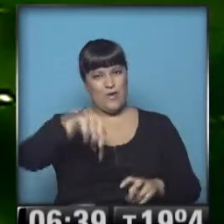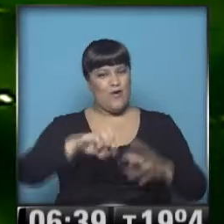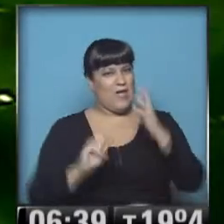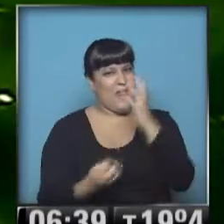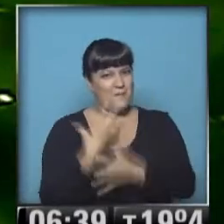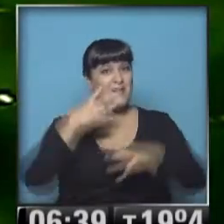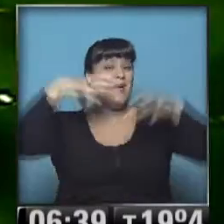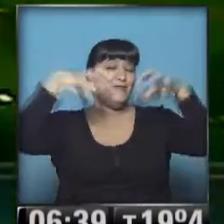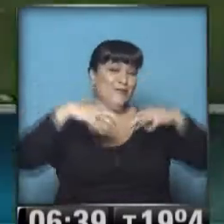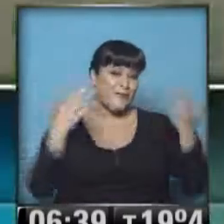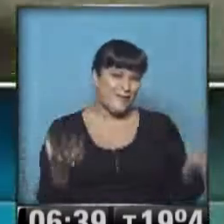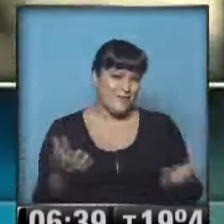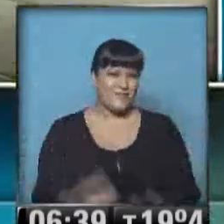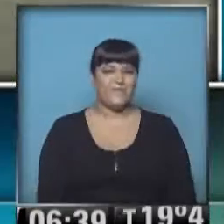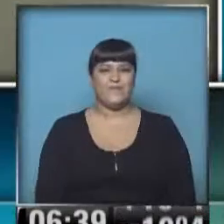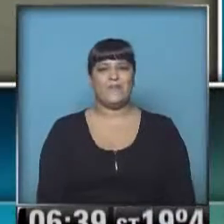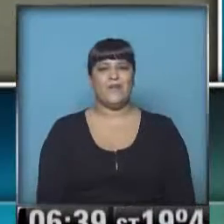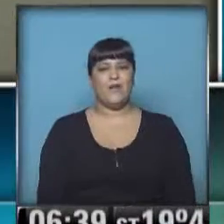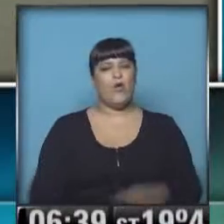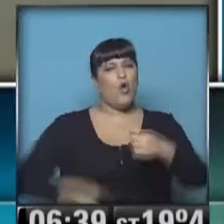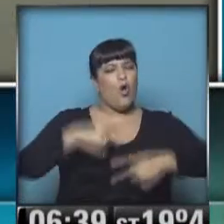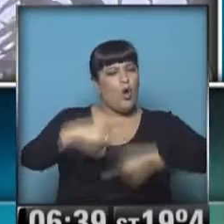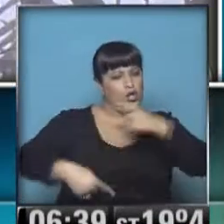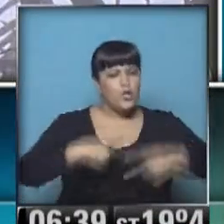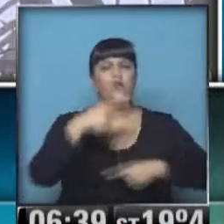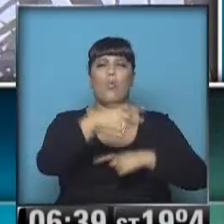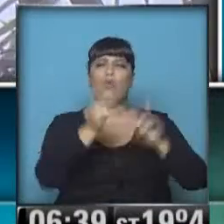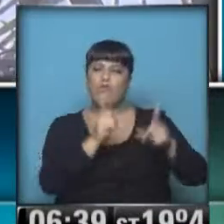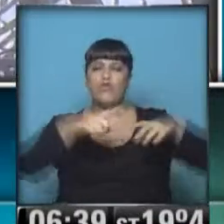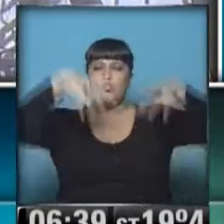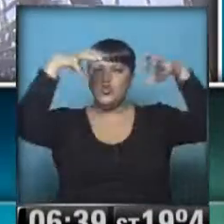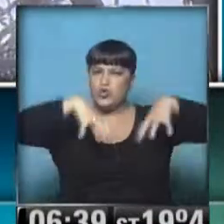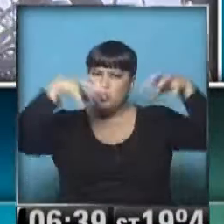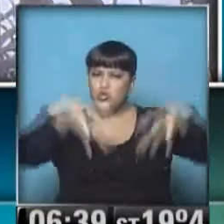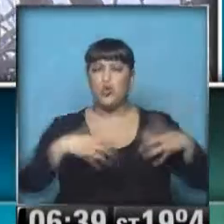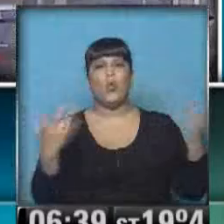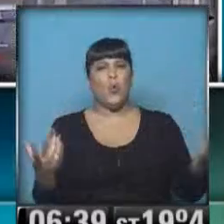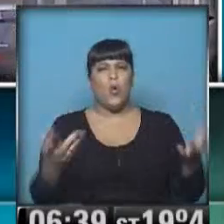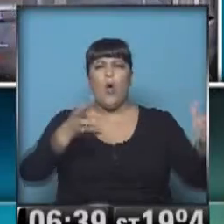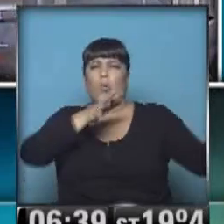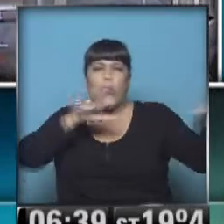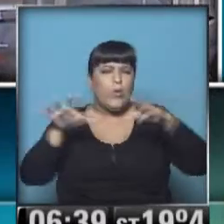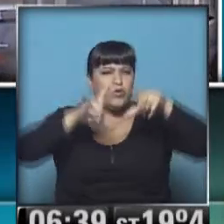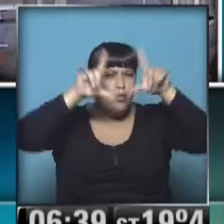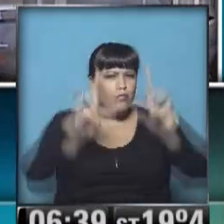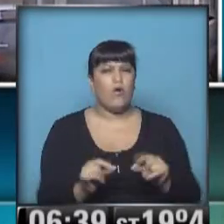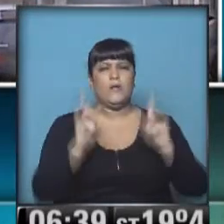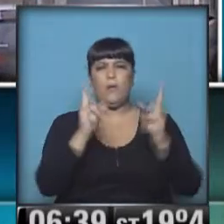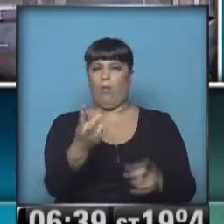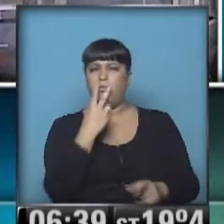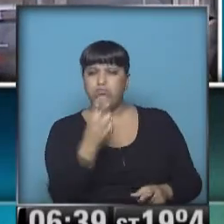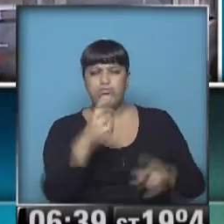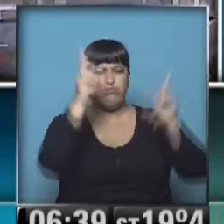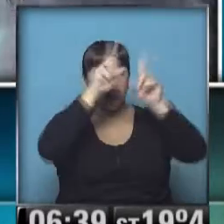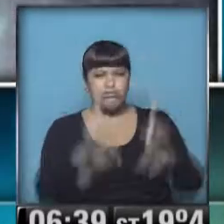mañana lluviosa. Sigue la alerta por las lluvias. El temporal, que incluyó fuertes ráfagas de viento, actividad eléctrica y